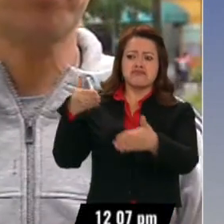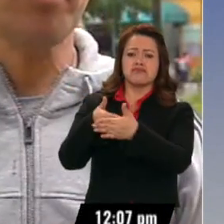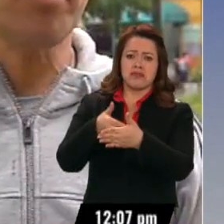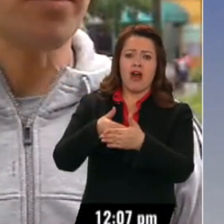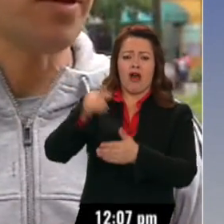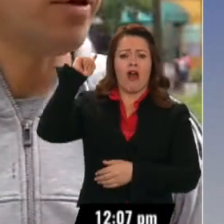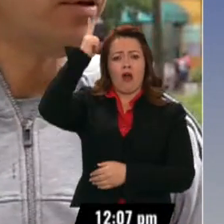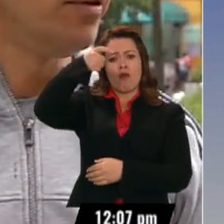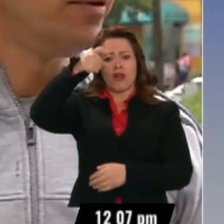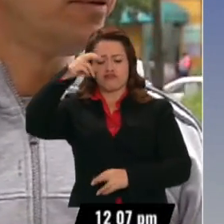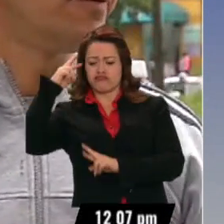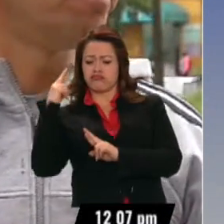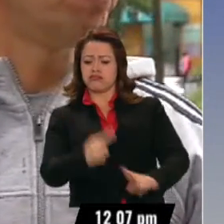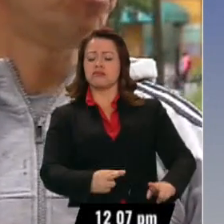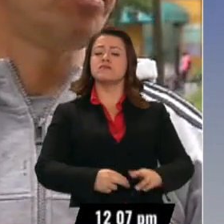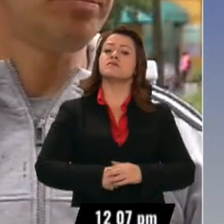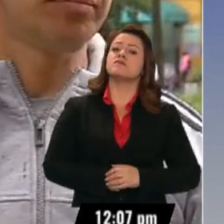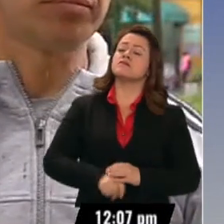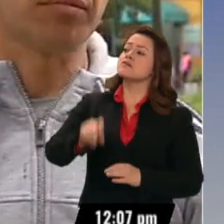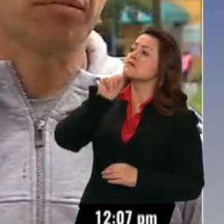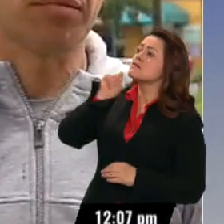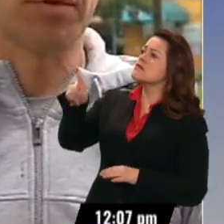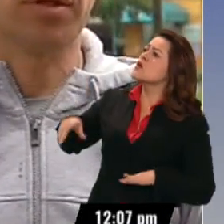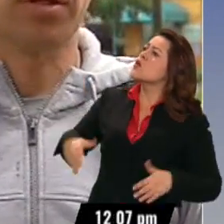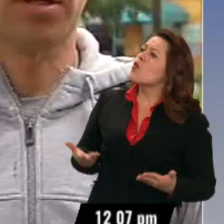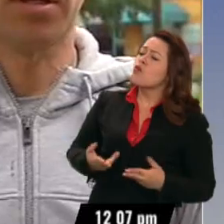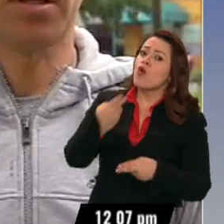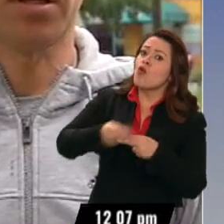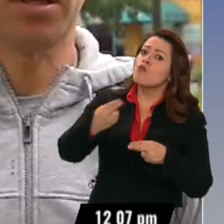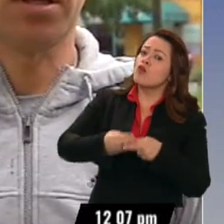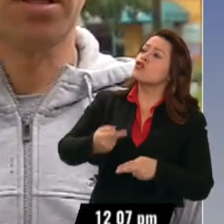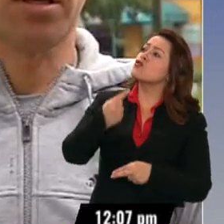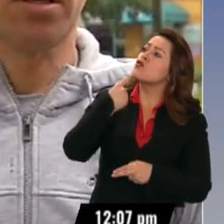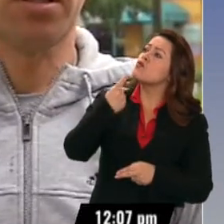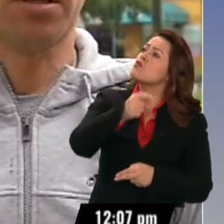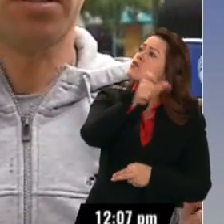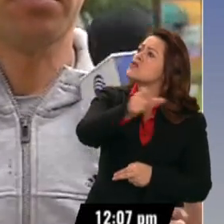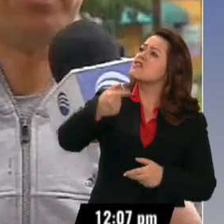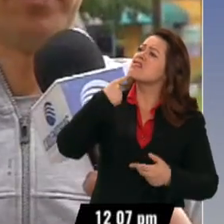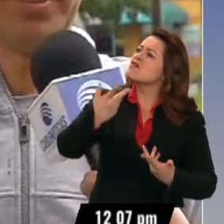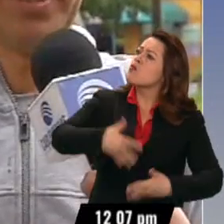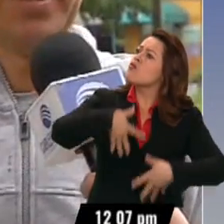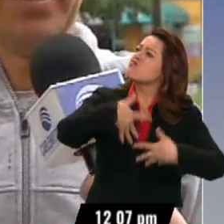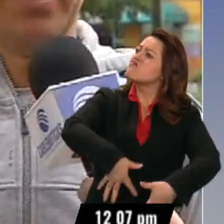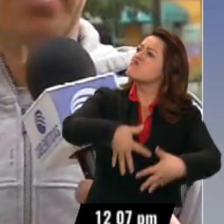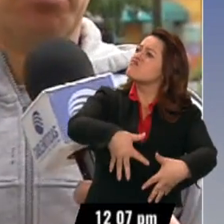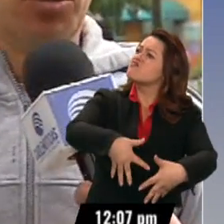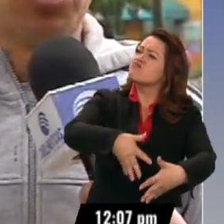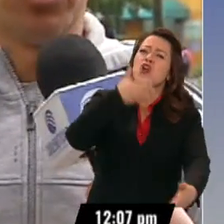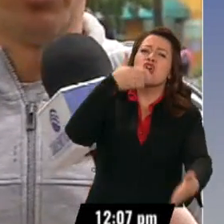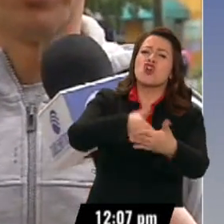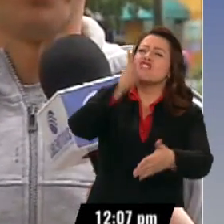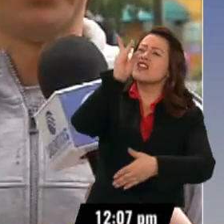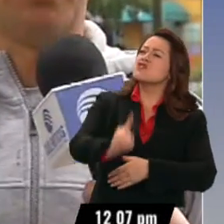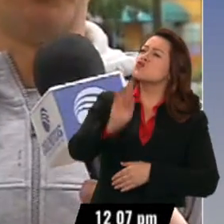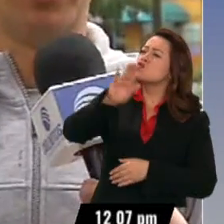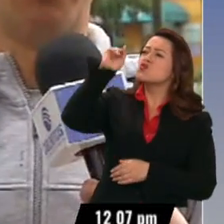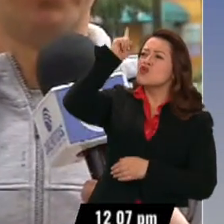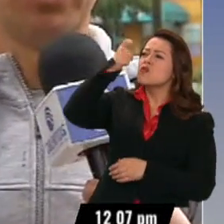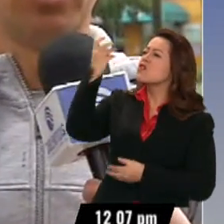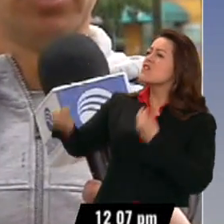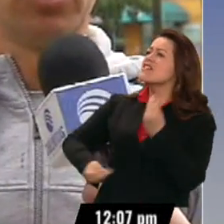respetar. Ministro, ¿qué opina sobre el posible paro que van a haber en el Congreso de Antioquia sobre esta decisión? Bueno,